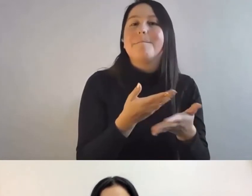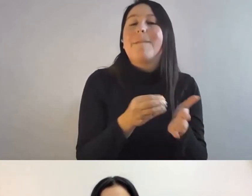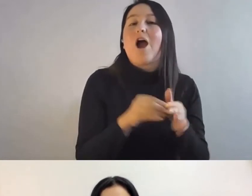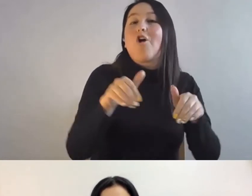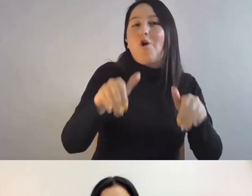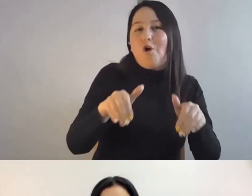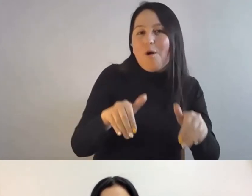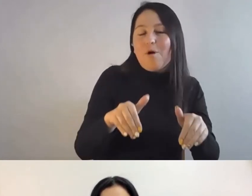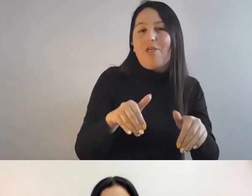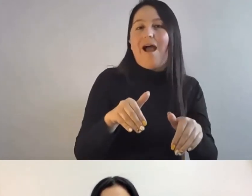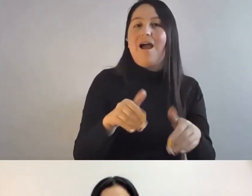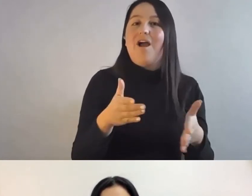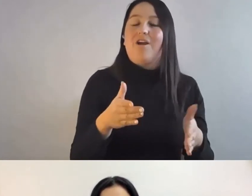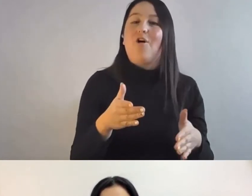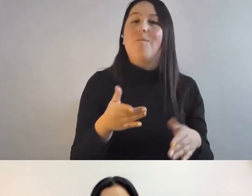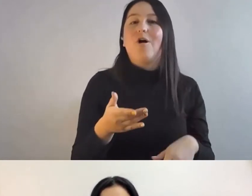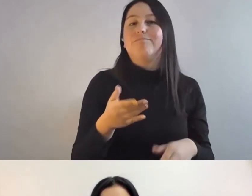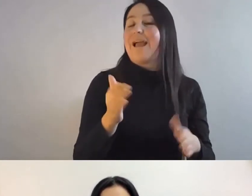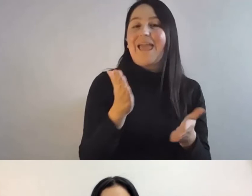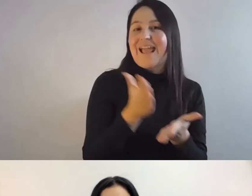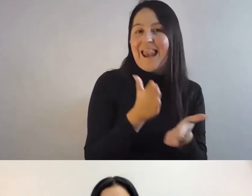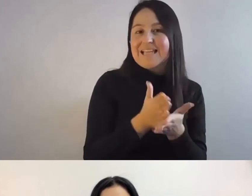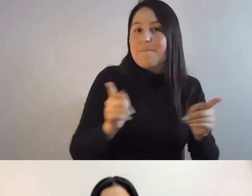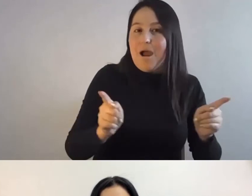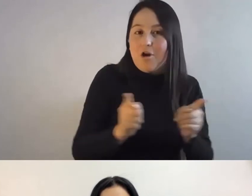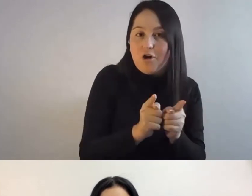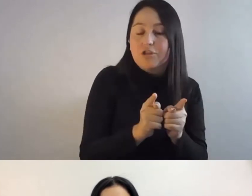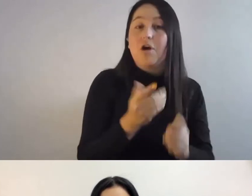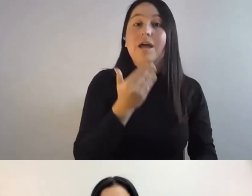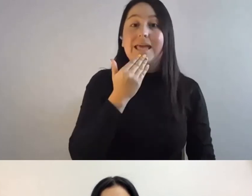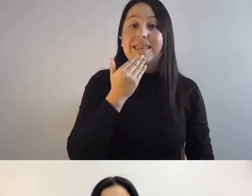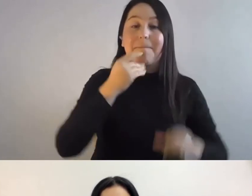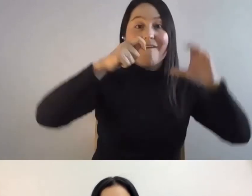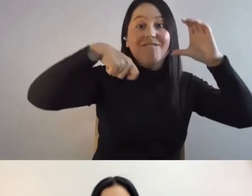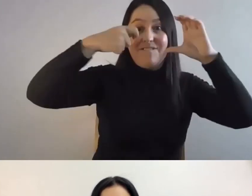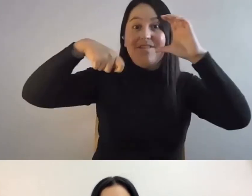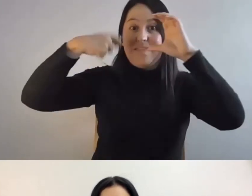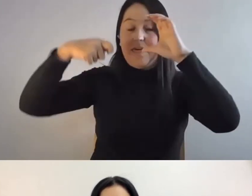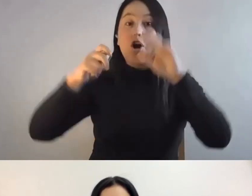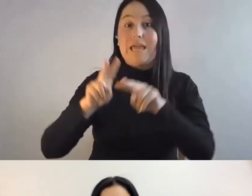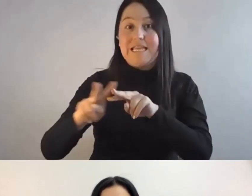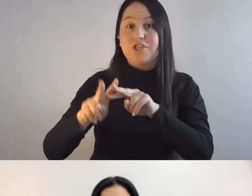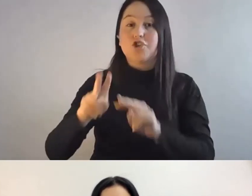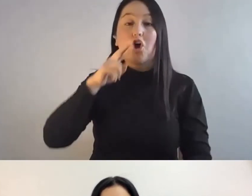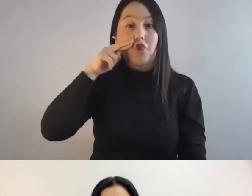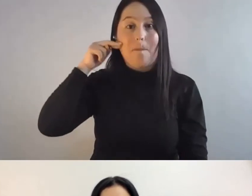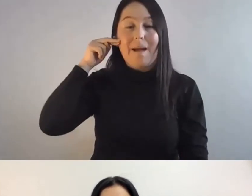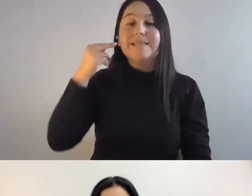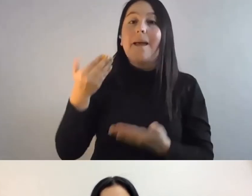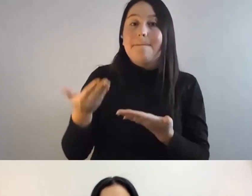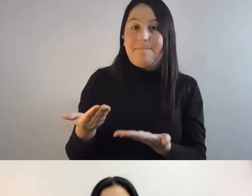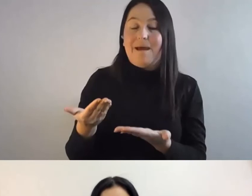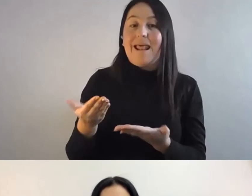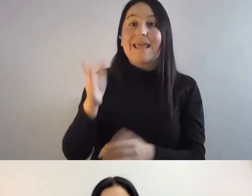trabajo también de autoaprendizaje, porque hay varias cápsulas hechas por Tomás, ¿cierto? Para que la gente estudie en sus